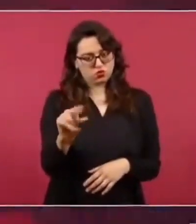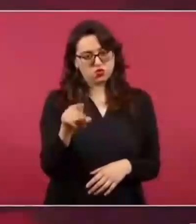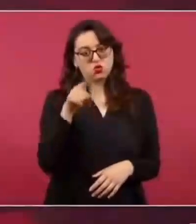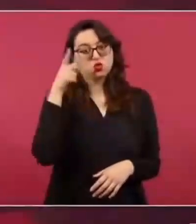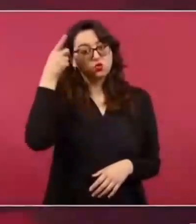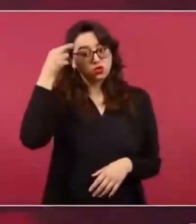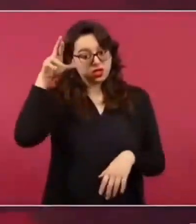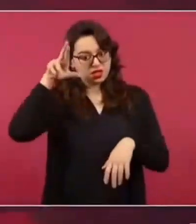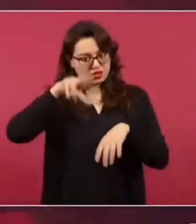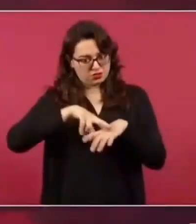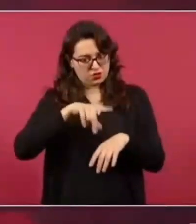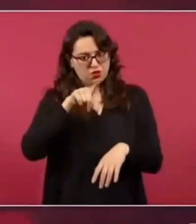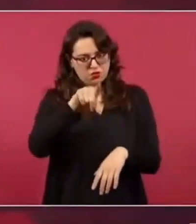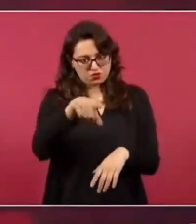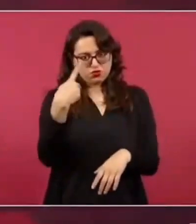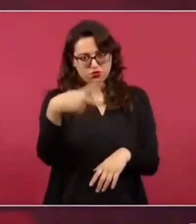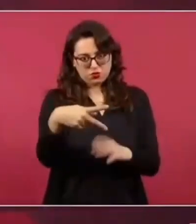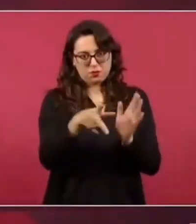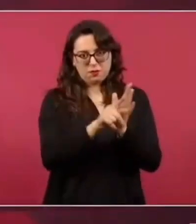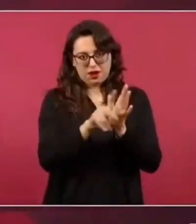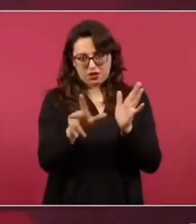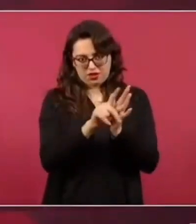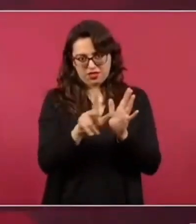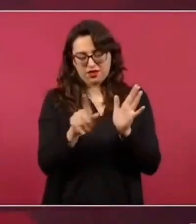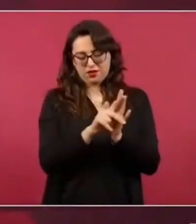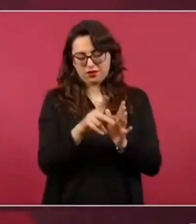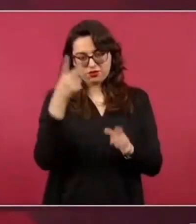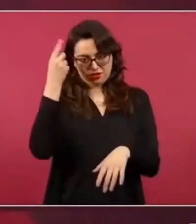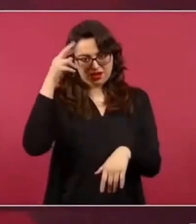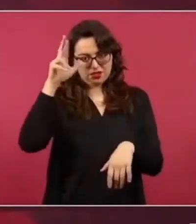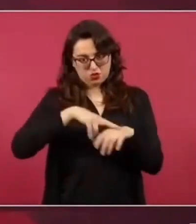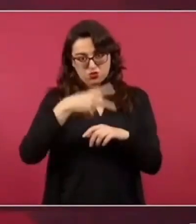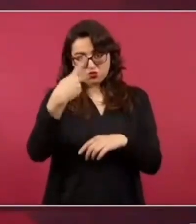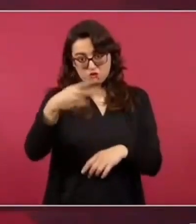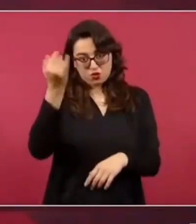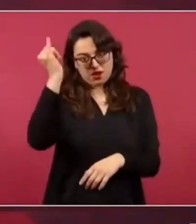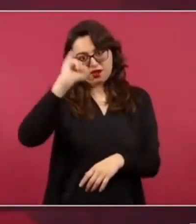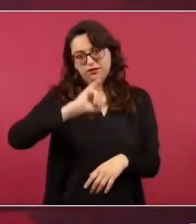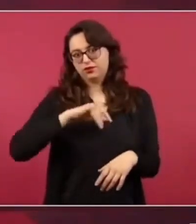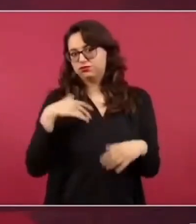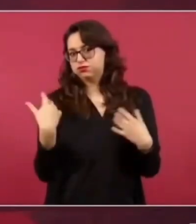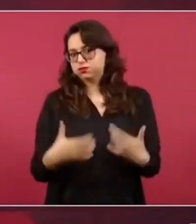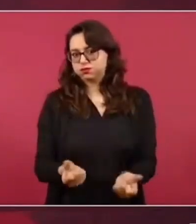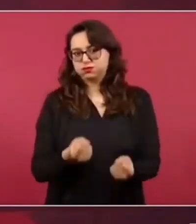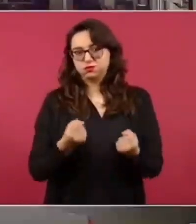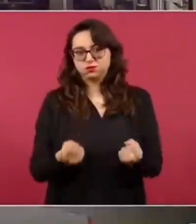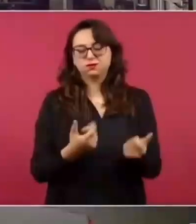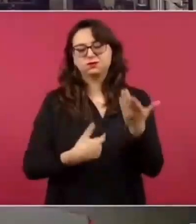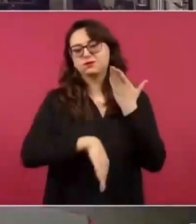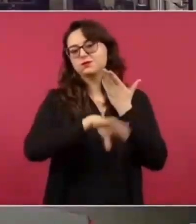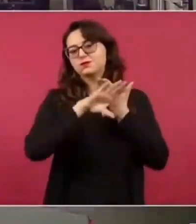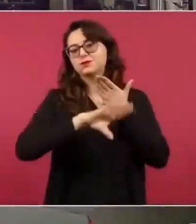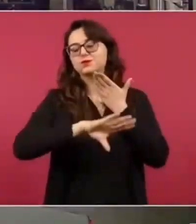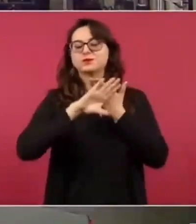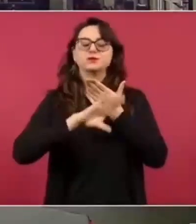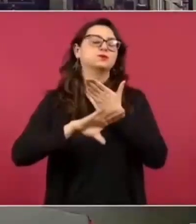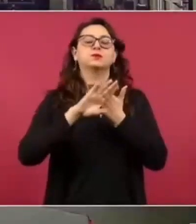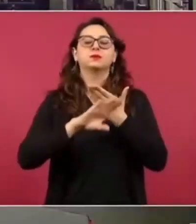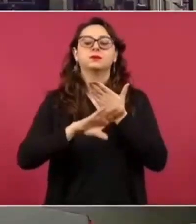los machuchones de tu periódico. Pero